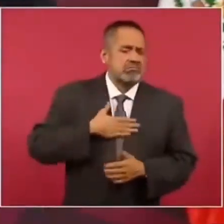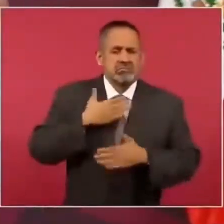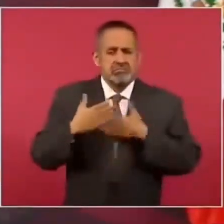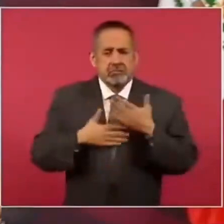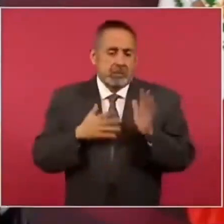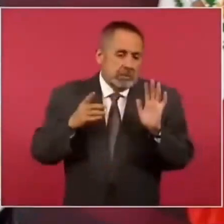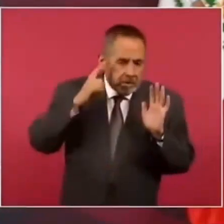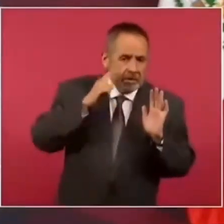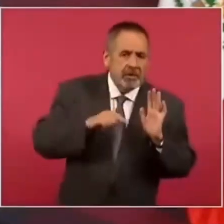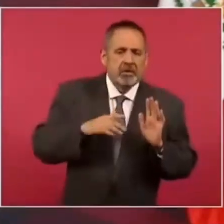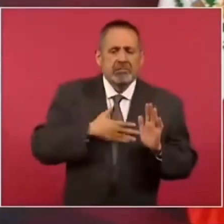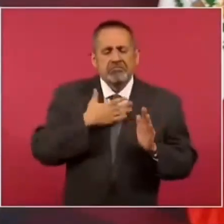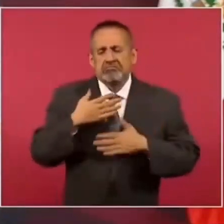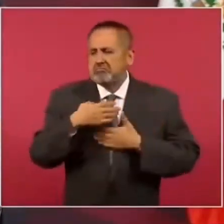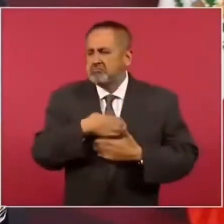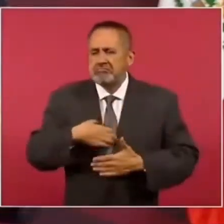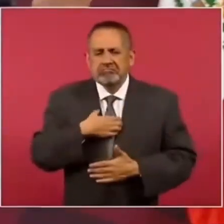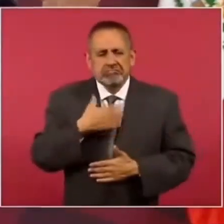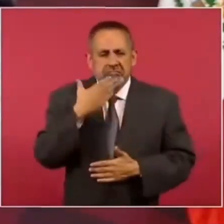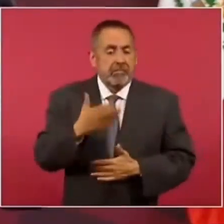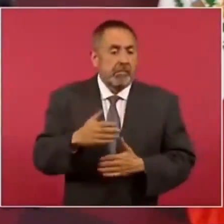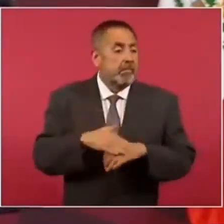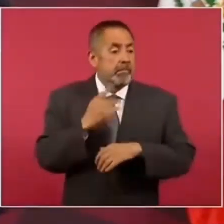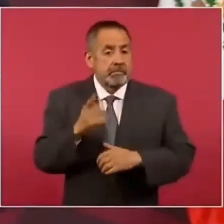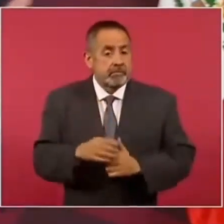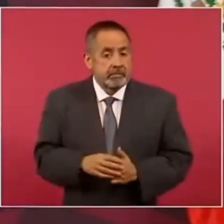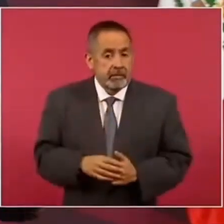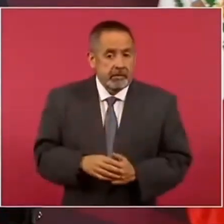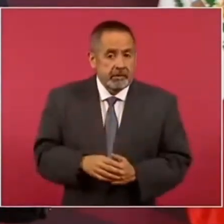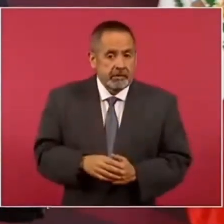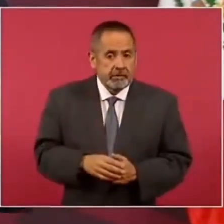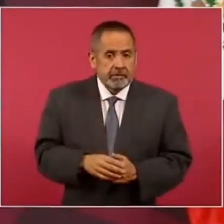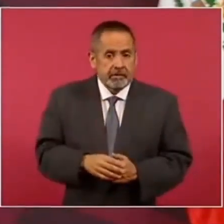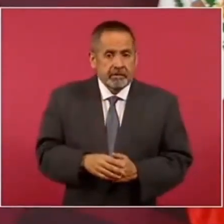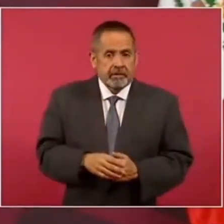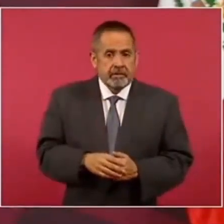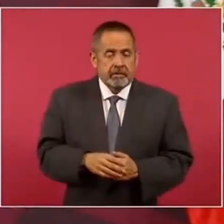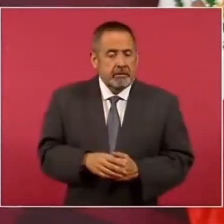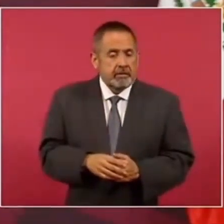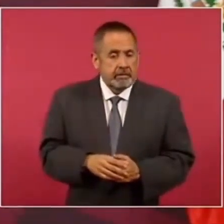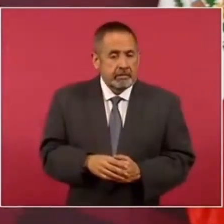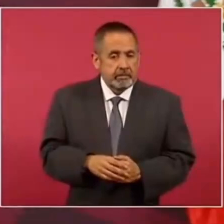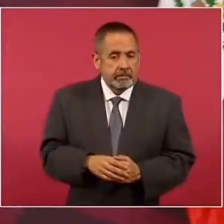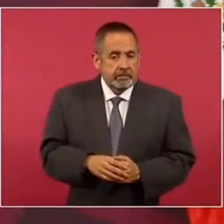creo que están felices, porque